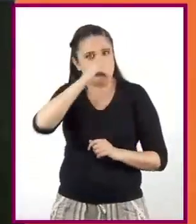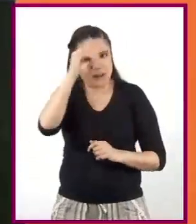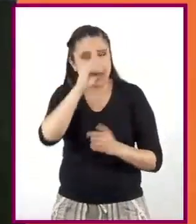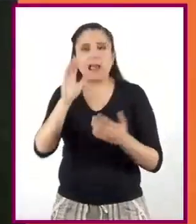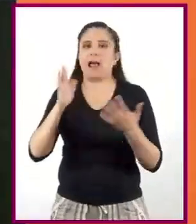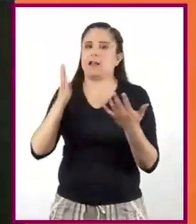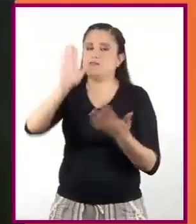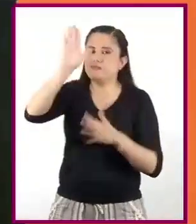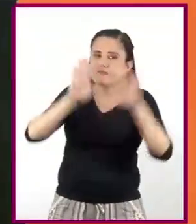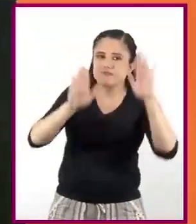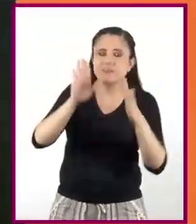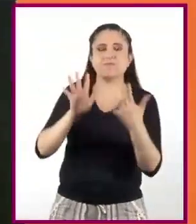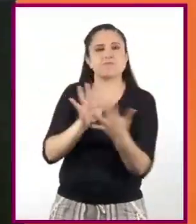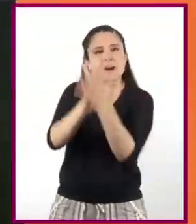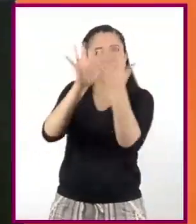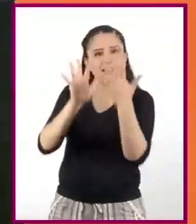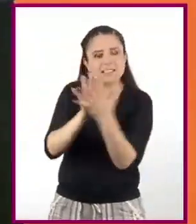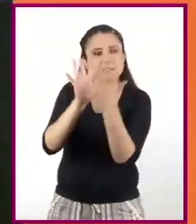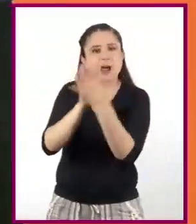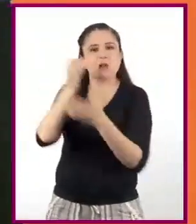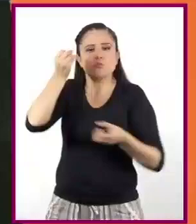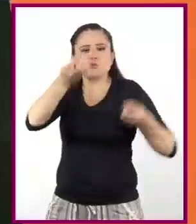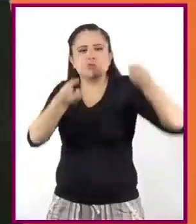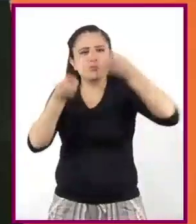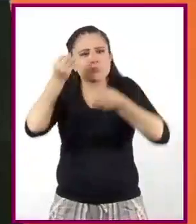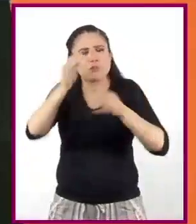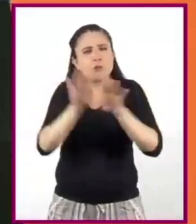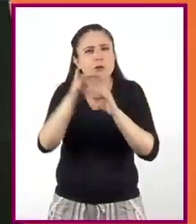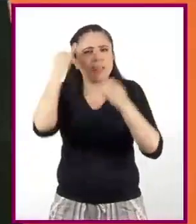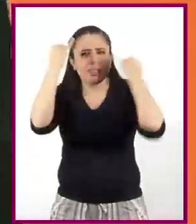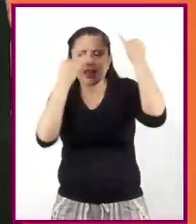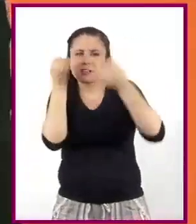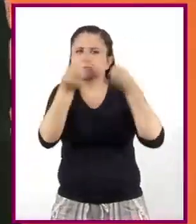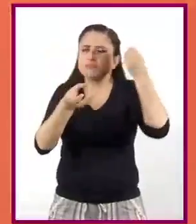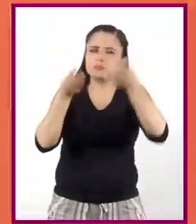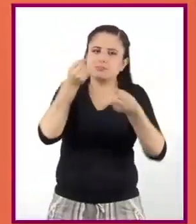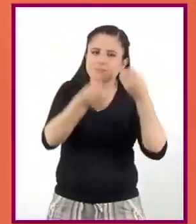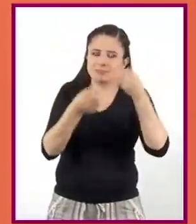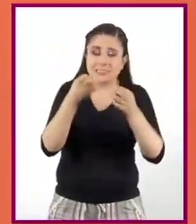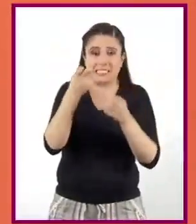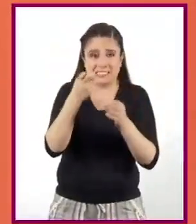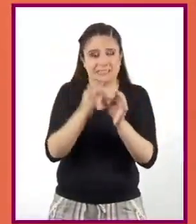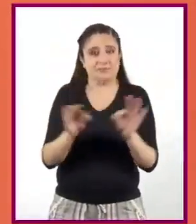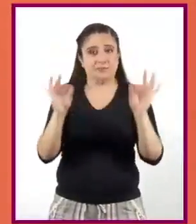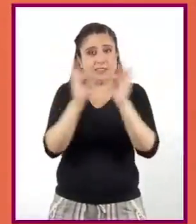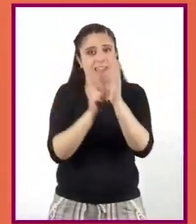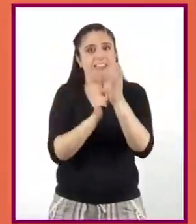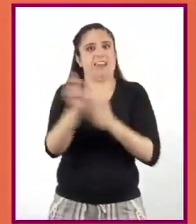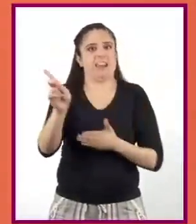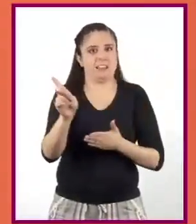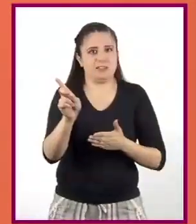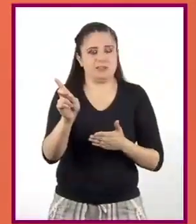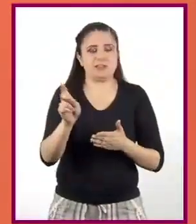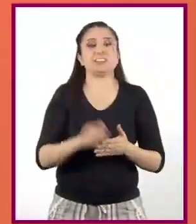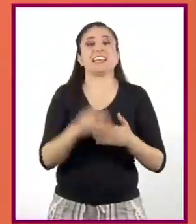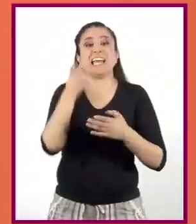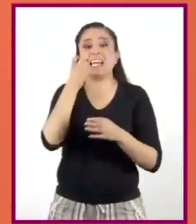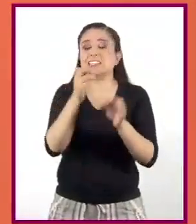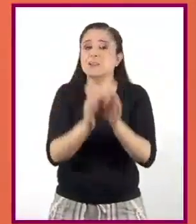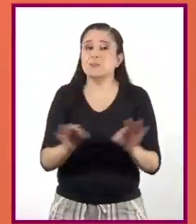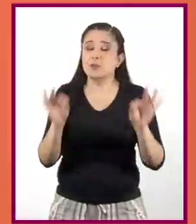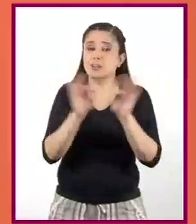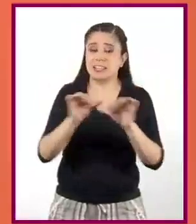participar, argumentar sus ideas y ejercer sus derechos fundamentales. Es importante que las y